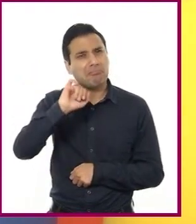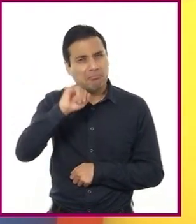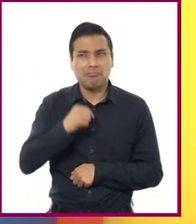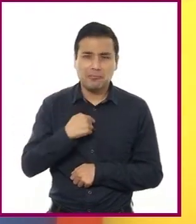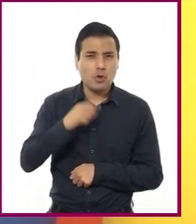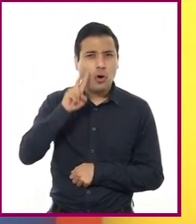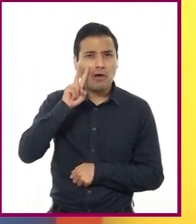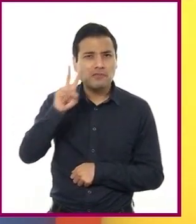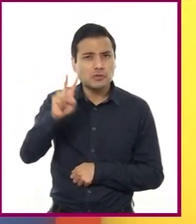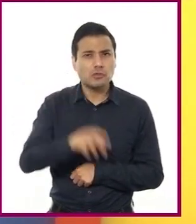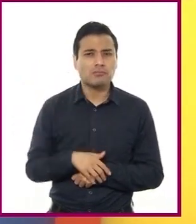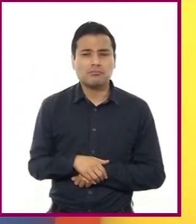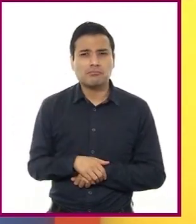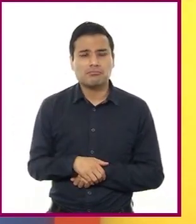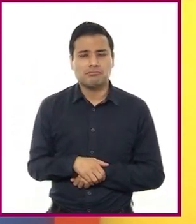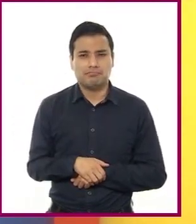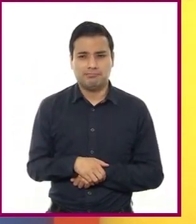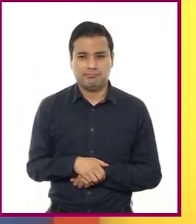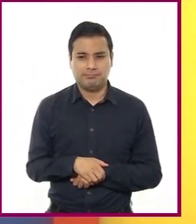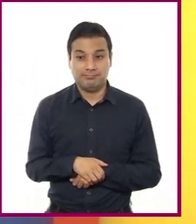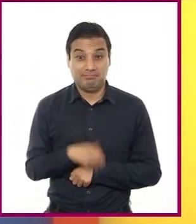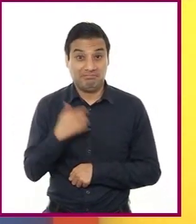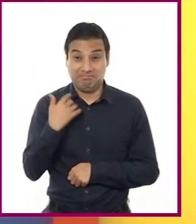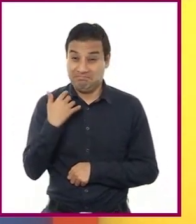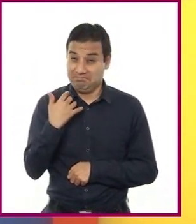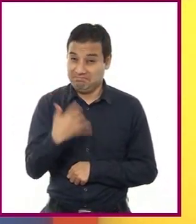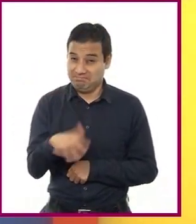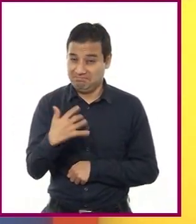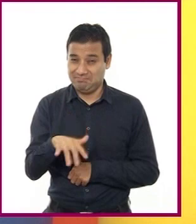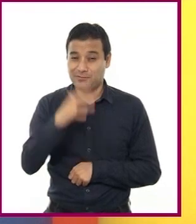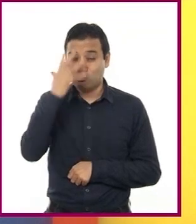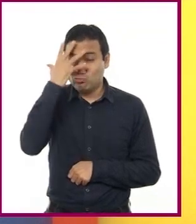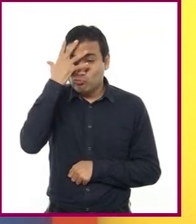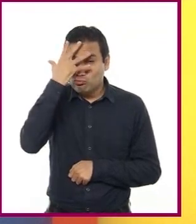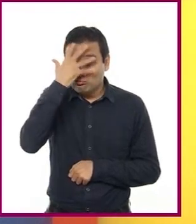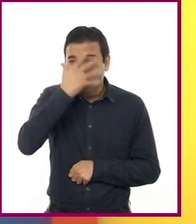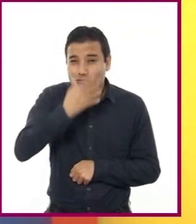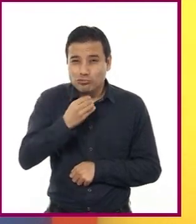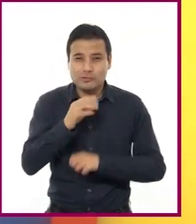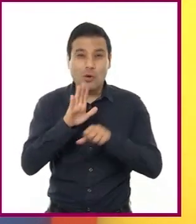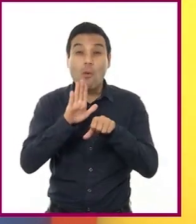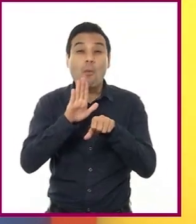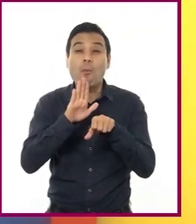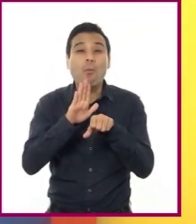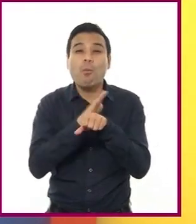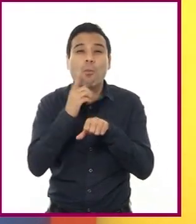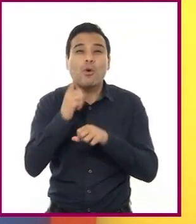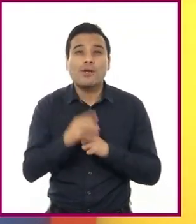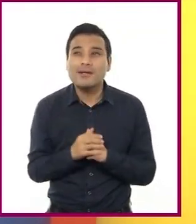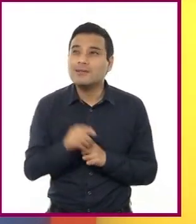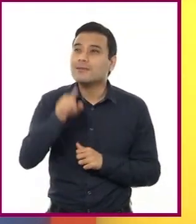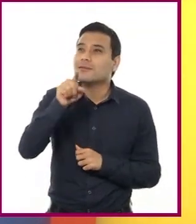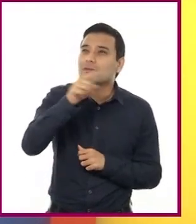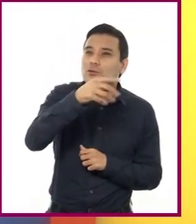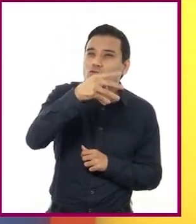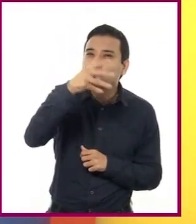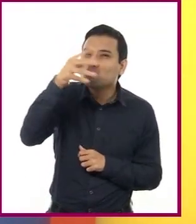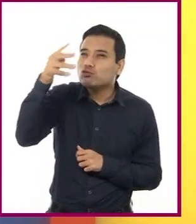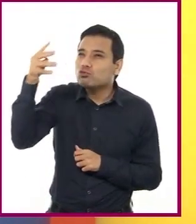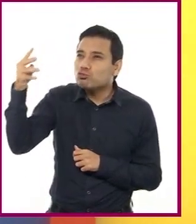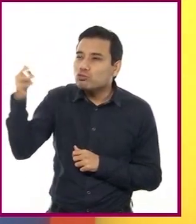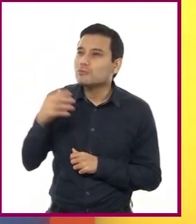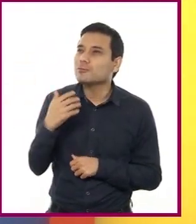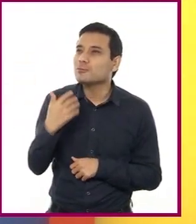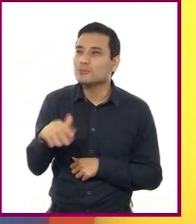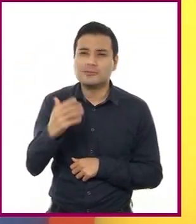algunas veces. Sin duda, es un fenómeno muy atractivo porque ocupa gran parte del cielo. En sesiones